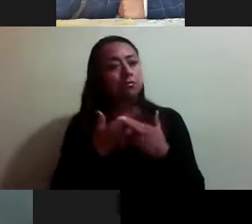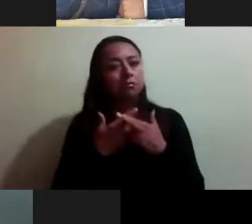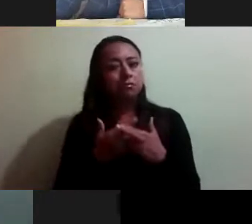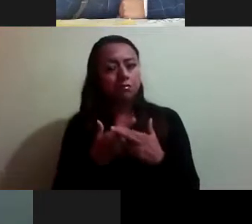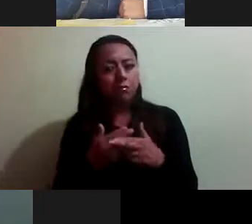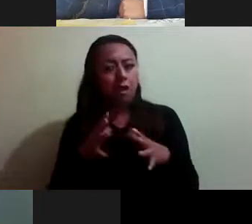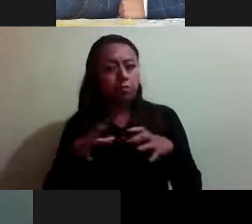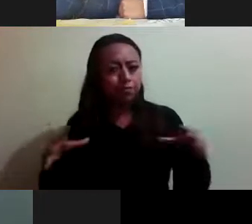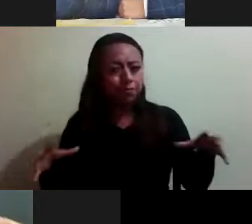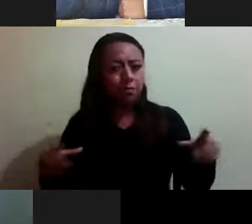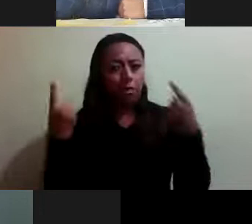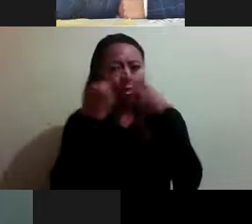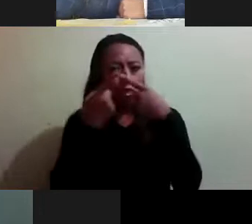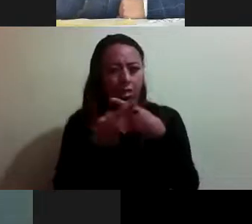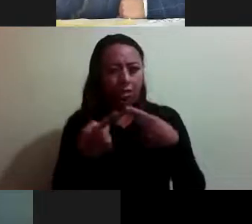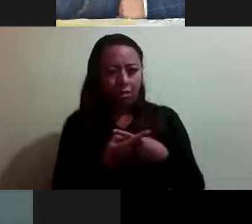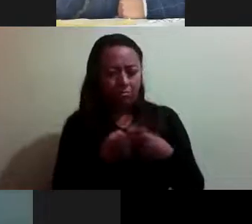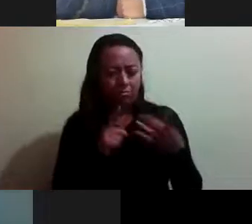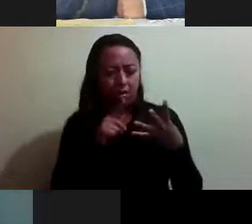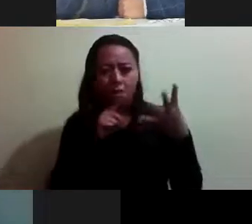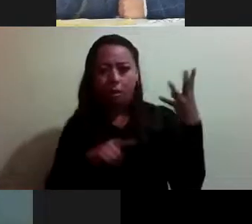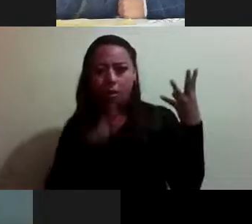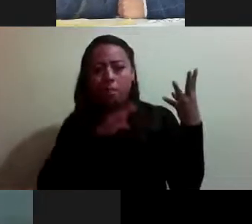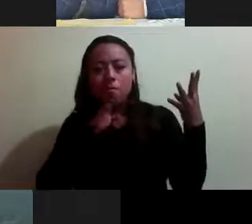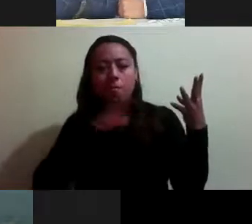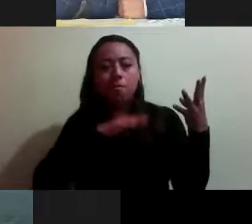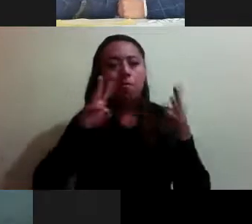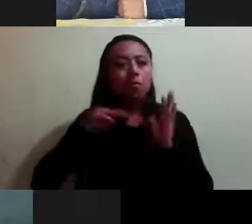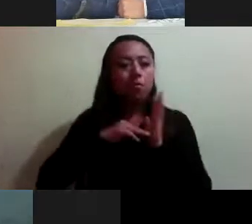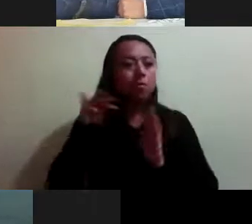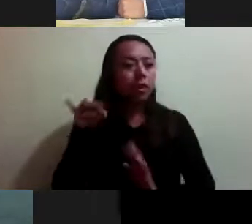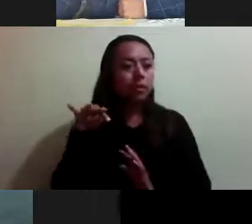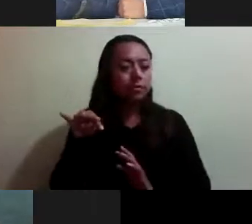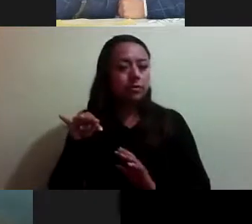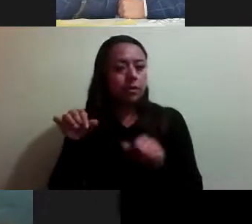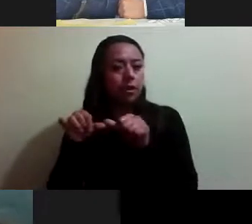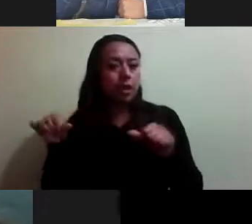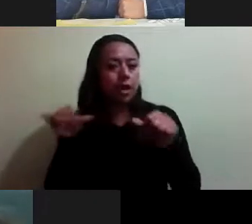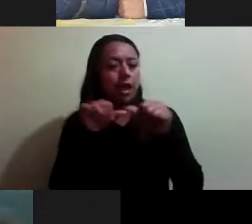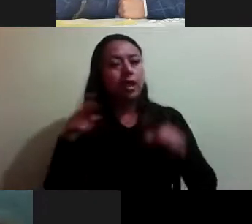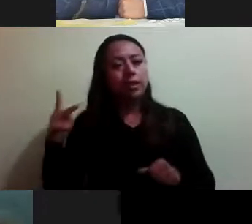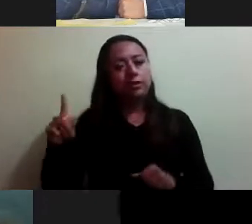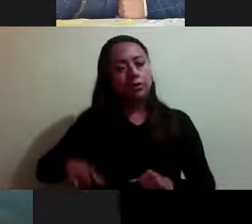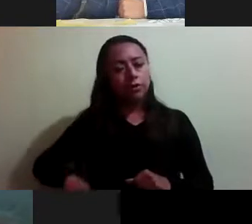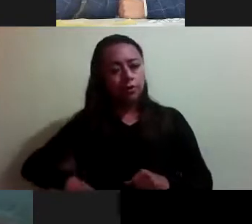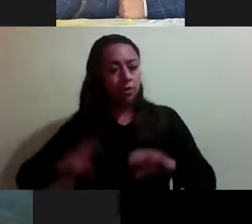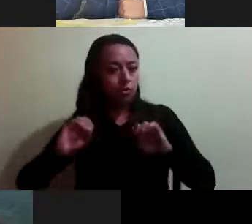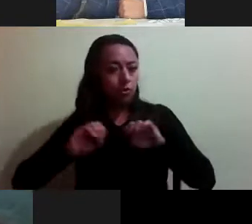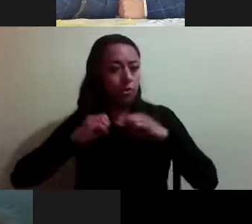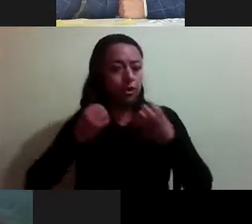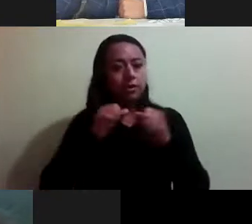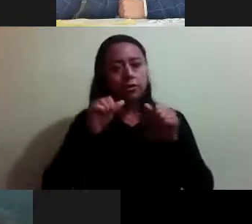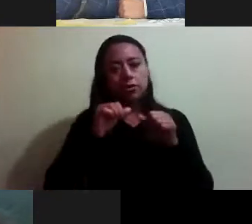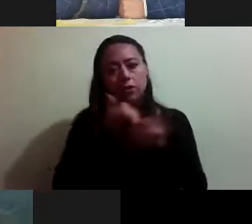inconsistencias e irregularidades que se han vertido en el 2019 por diferentes áreas del gobierno y de órganos autónomos, y por